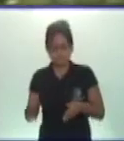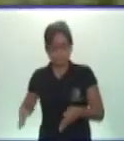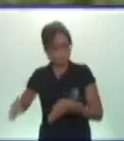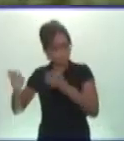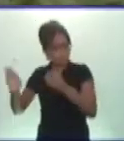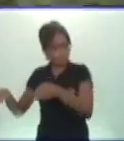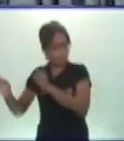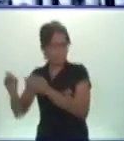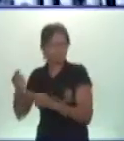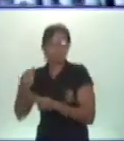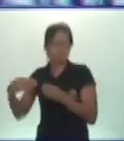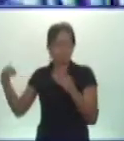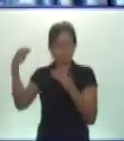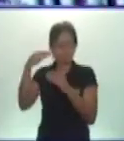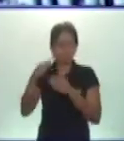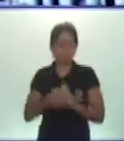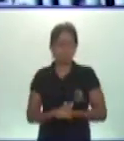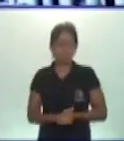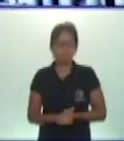públicos.